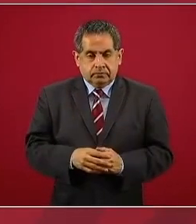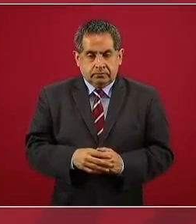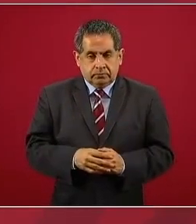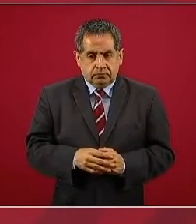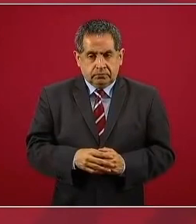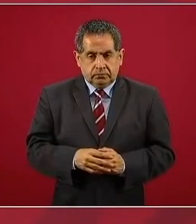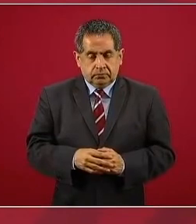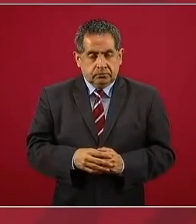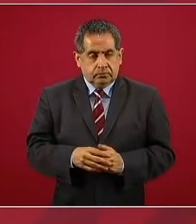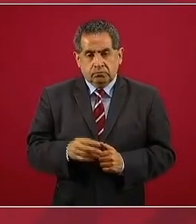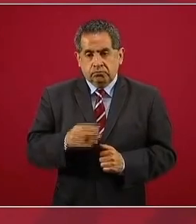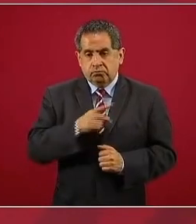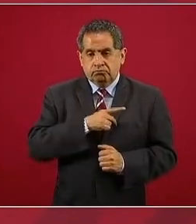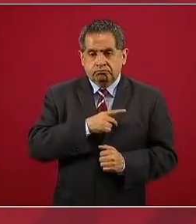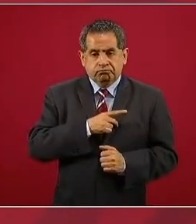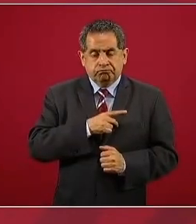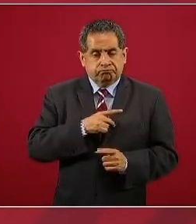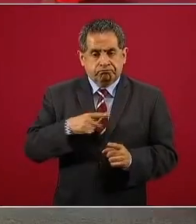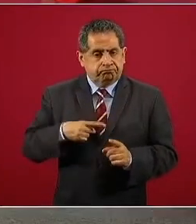no permitir,